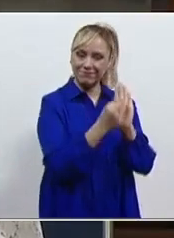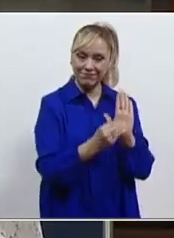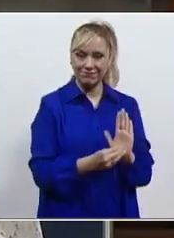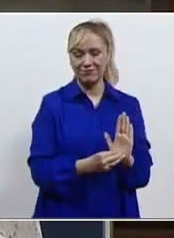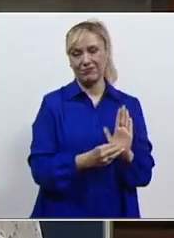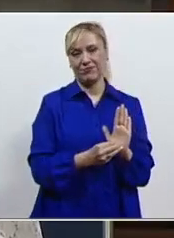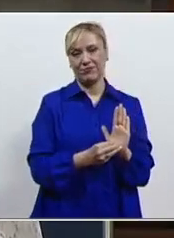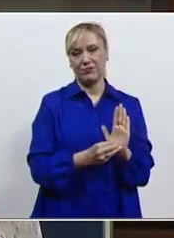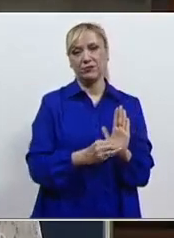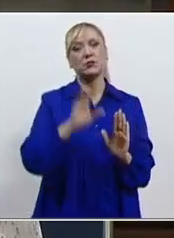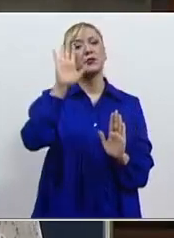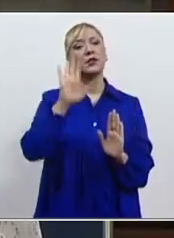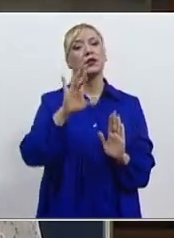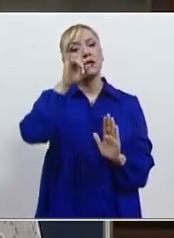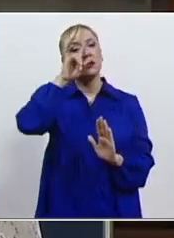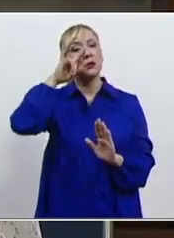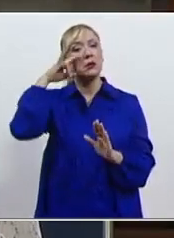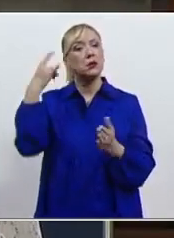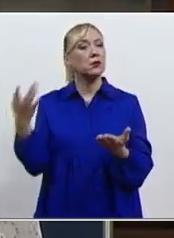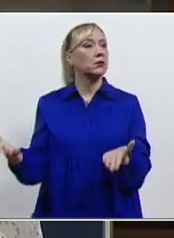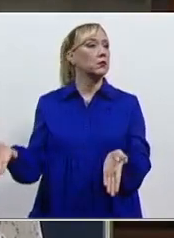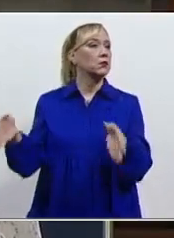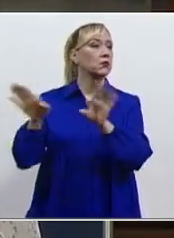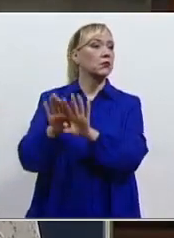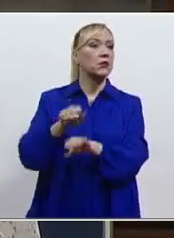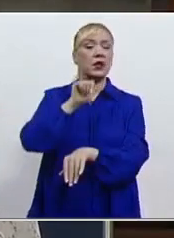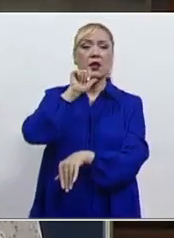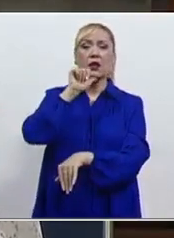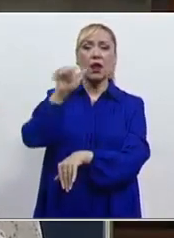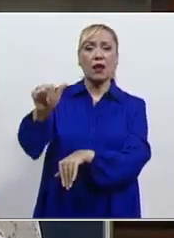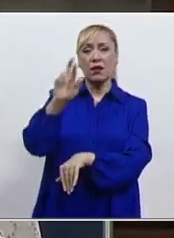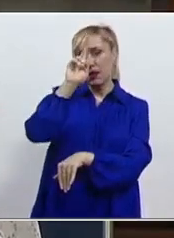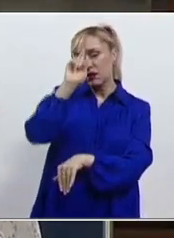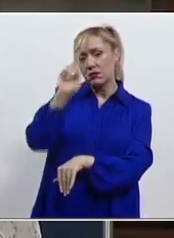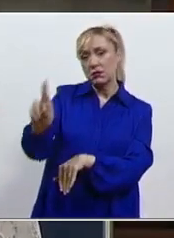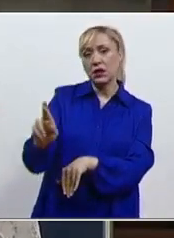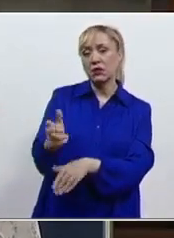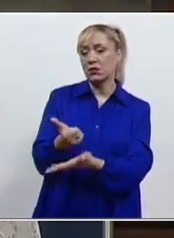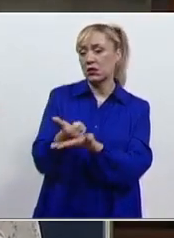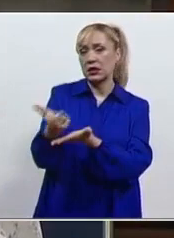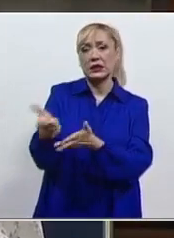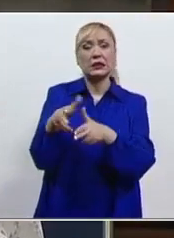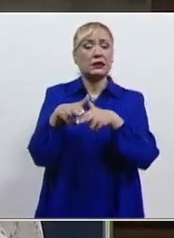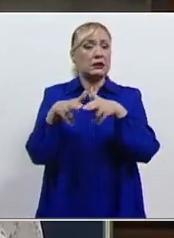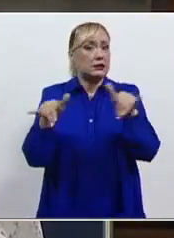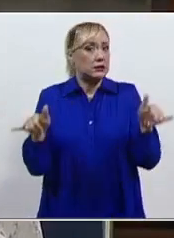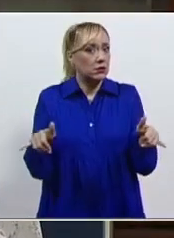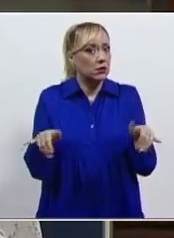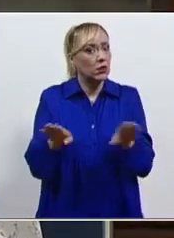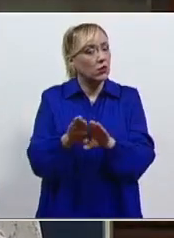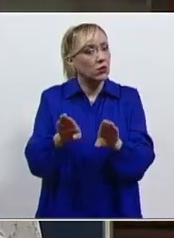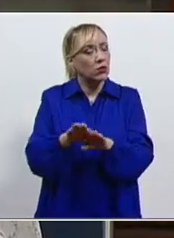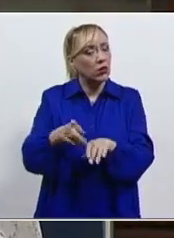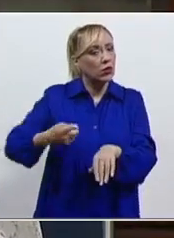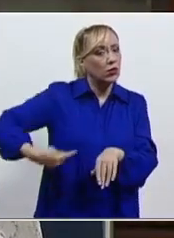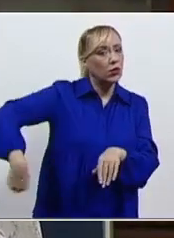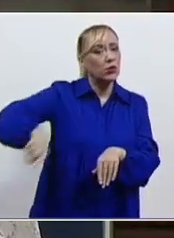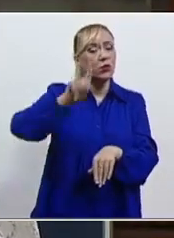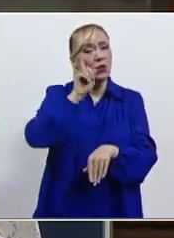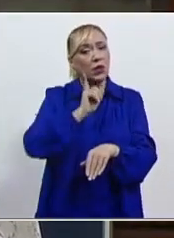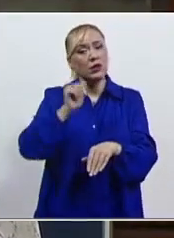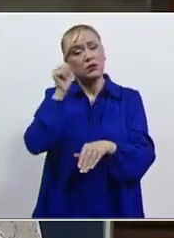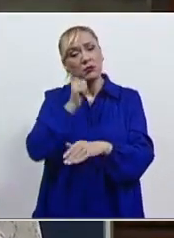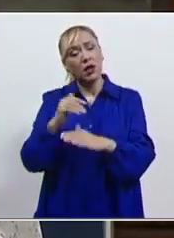Un trabajo invisible, sin reconocimiento y, por supuesto, sin remuneración. Corresponde al derecho crear el